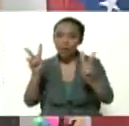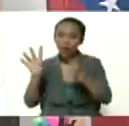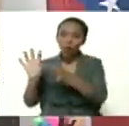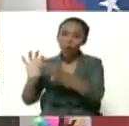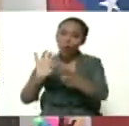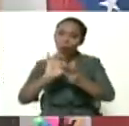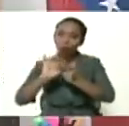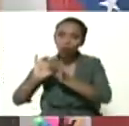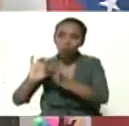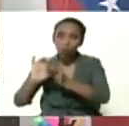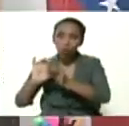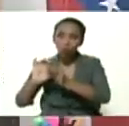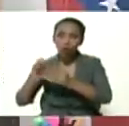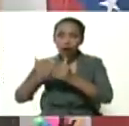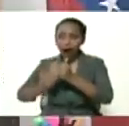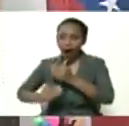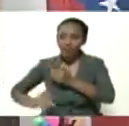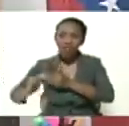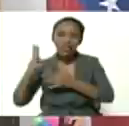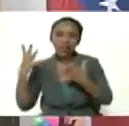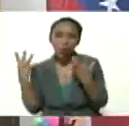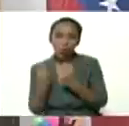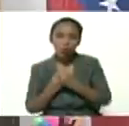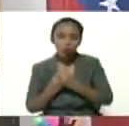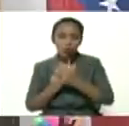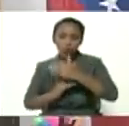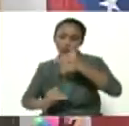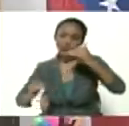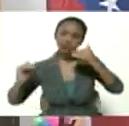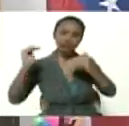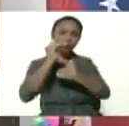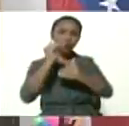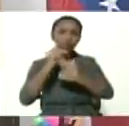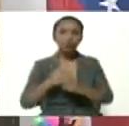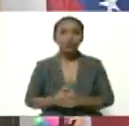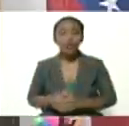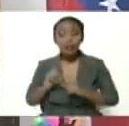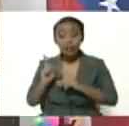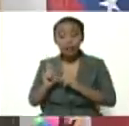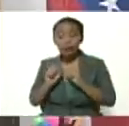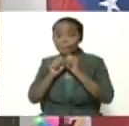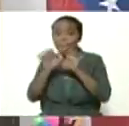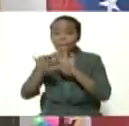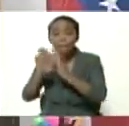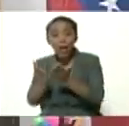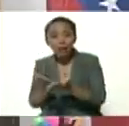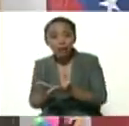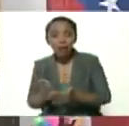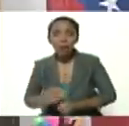unión, el avance juntos, la superación de esta pandemia.